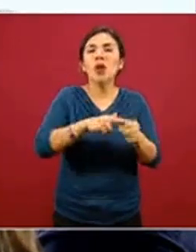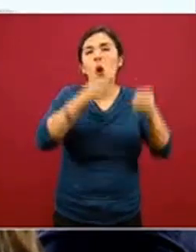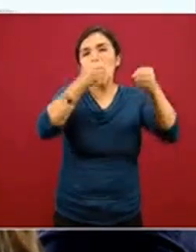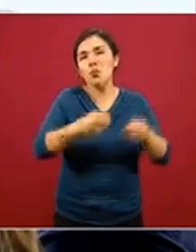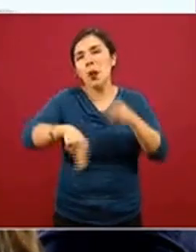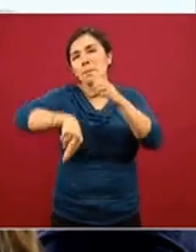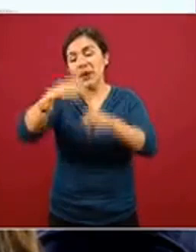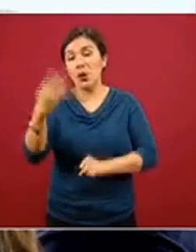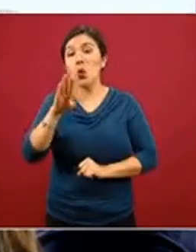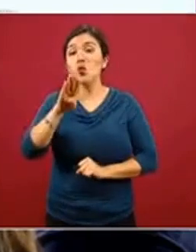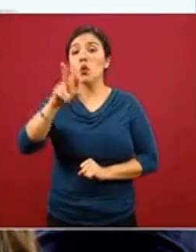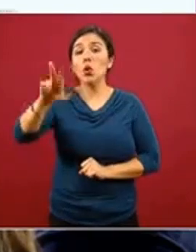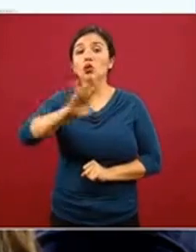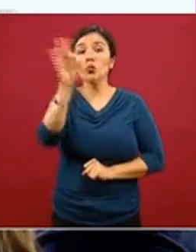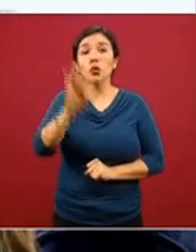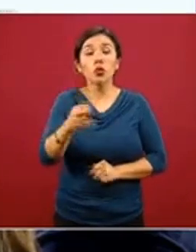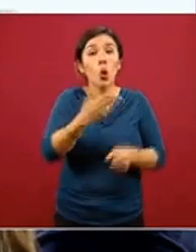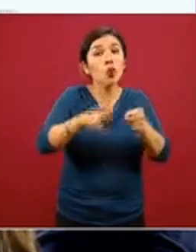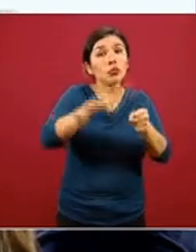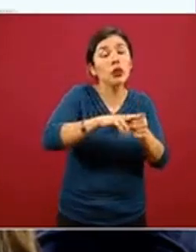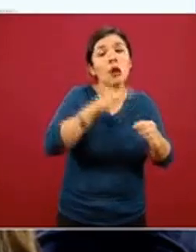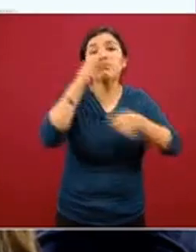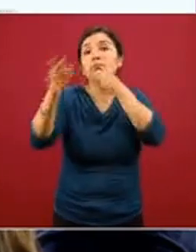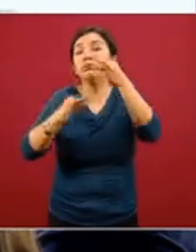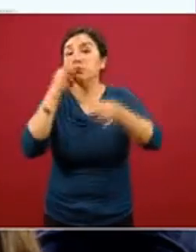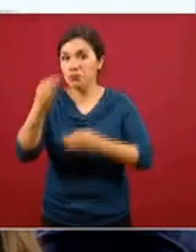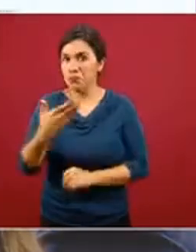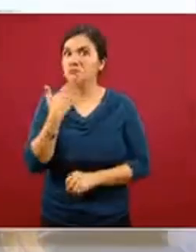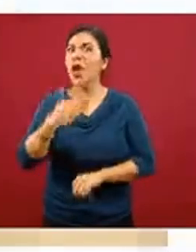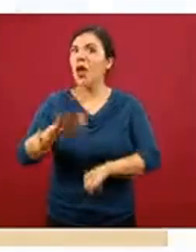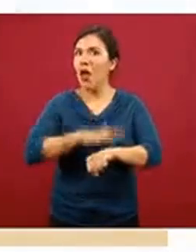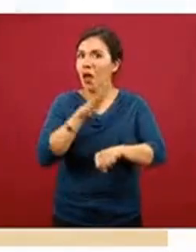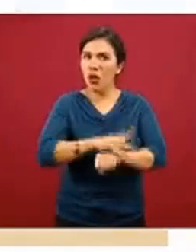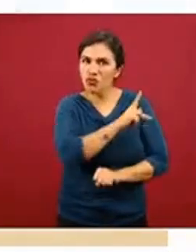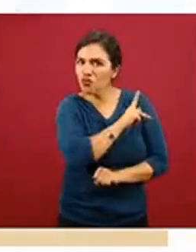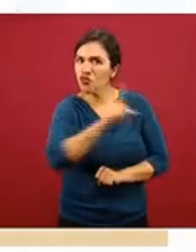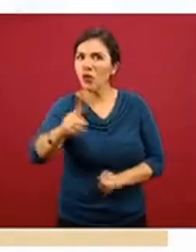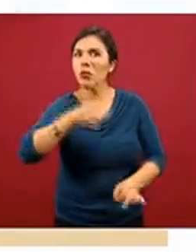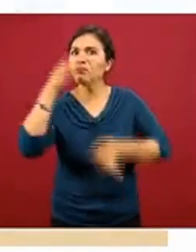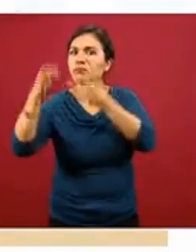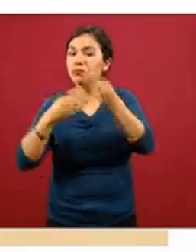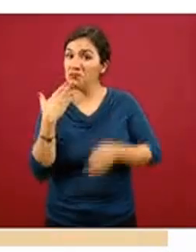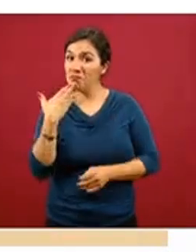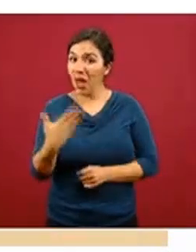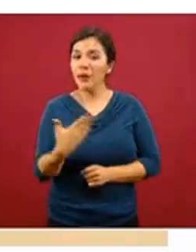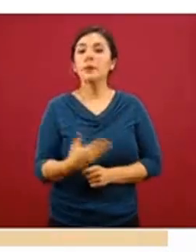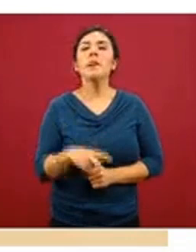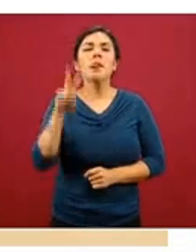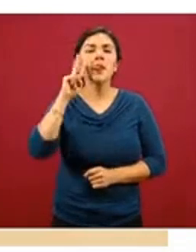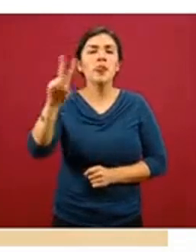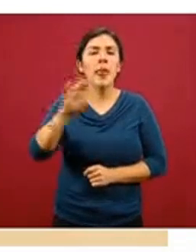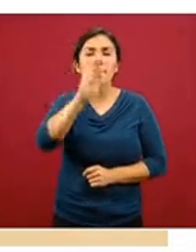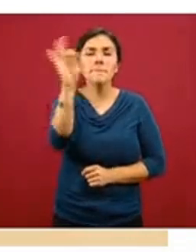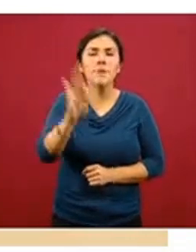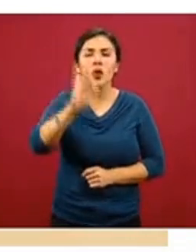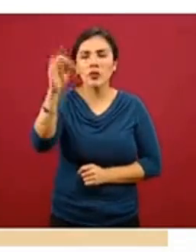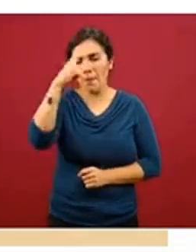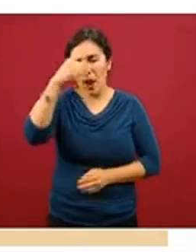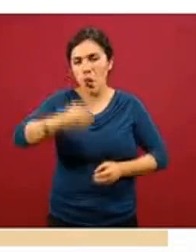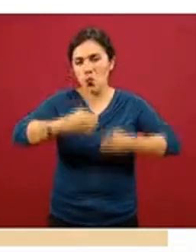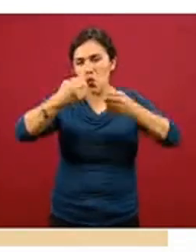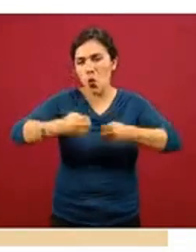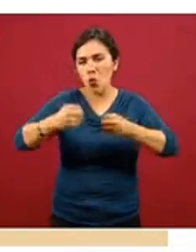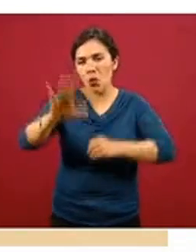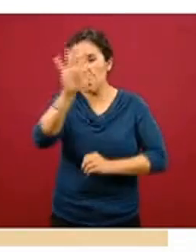hospitalaria, 98% la notificación, muy buena, prácticamente todas las unidades, y cuando vemos los porcentajes de ocupación